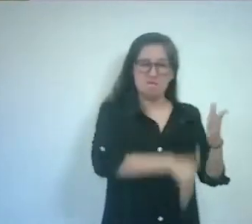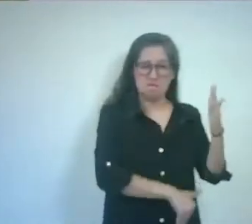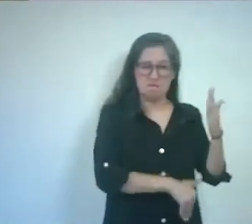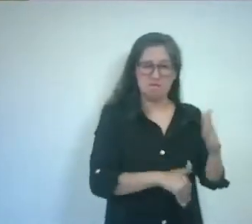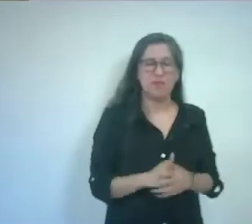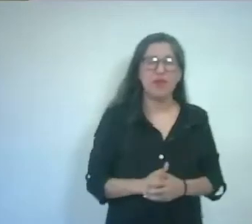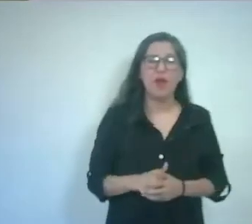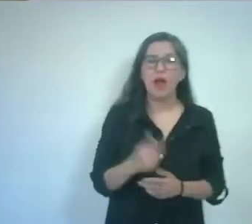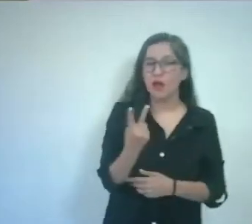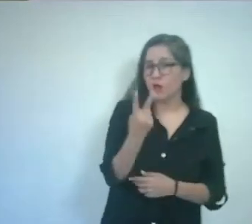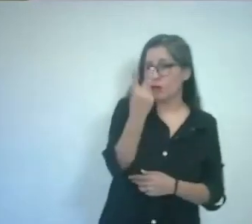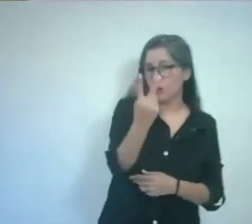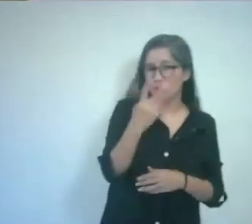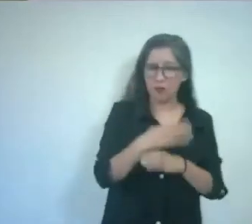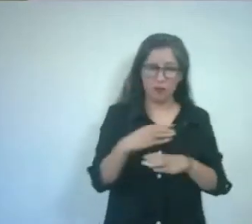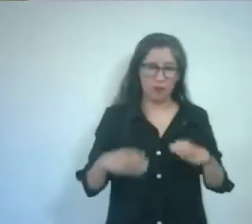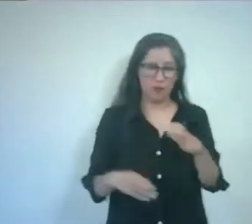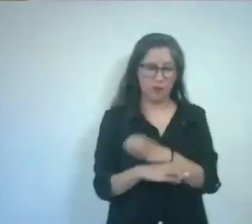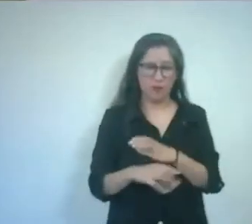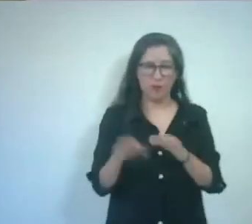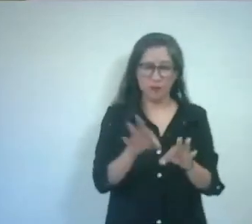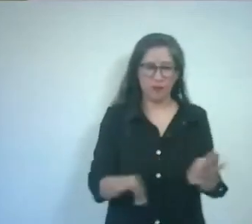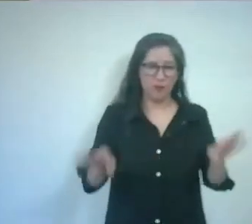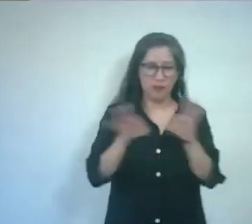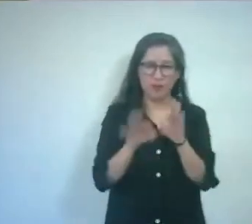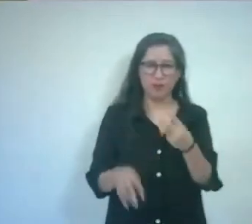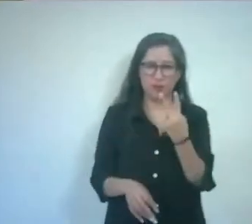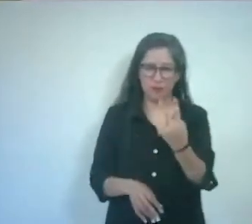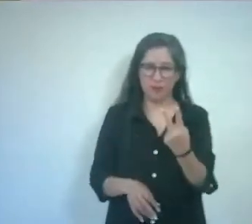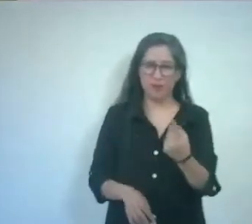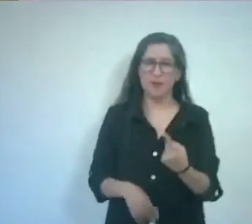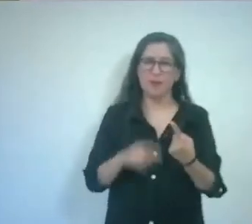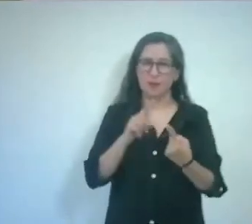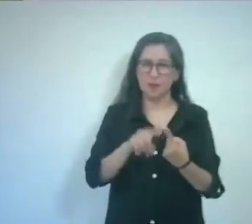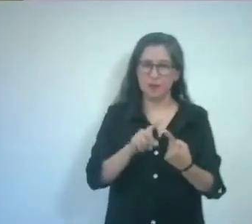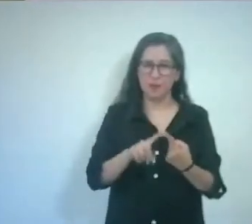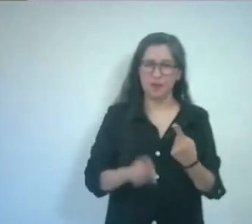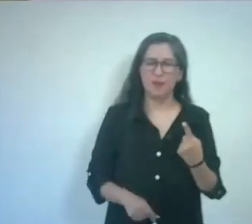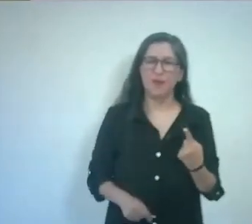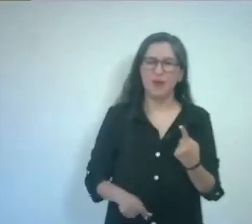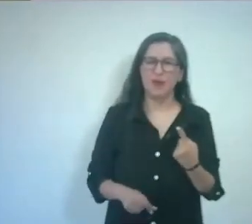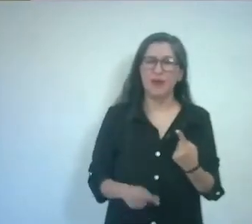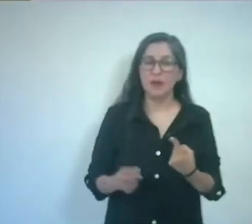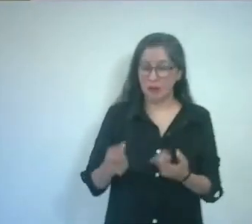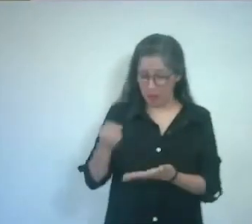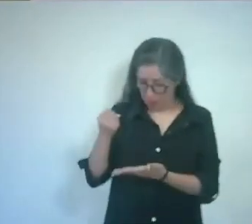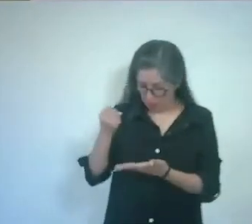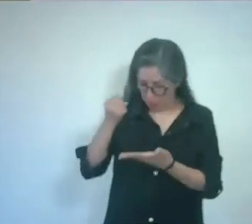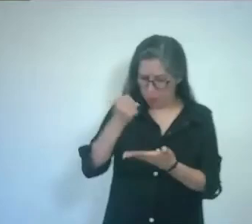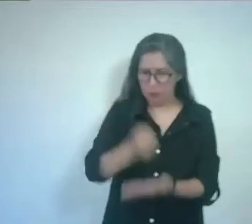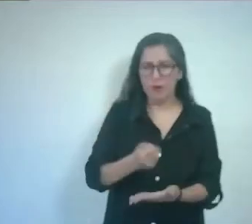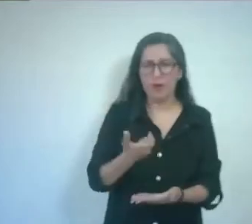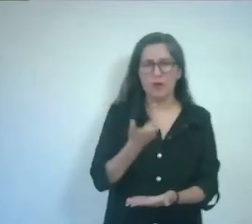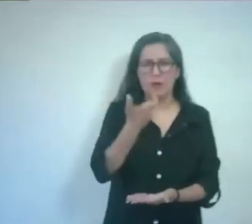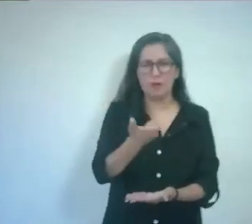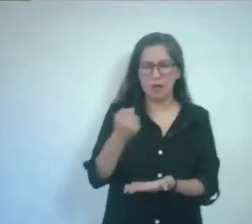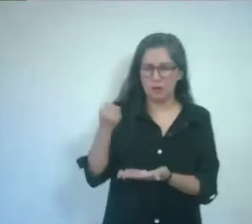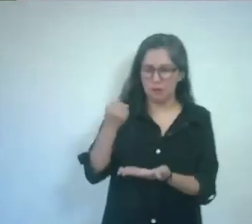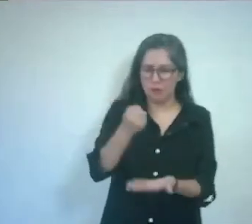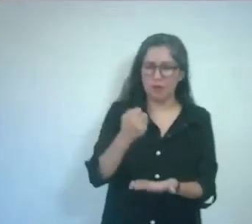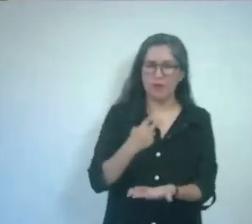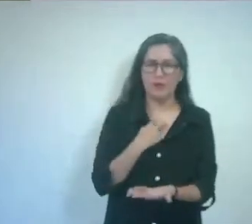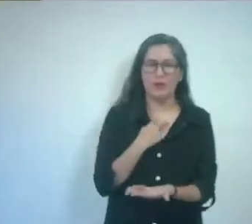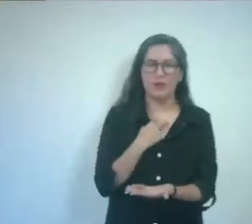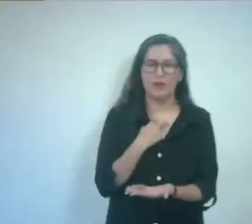voy a referir a 2 cuestiones fundamentales. Primero, la estrechez económica que ha sido sometido el órgano electoral